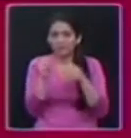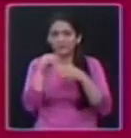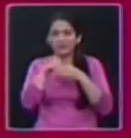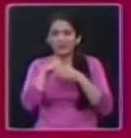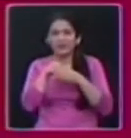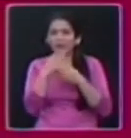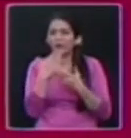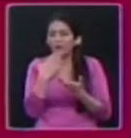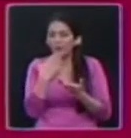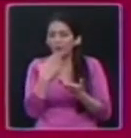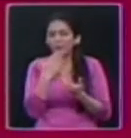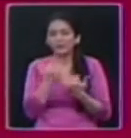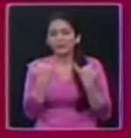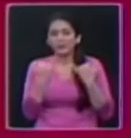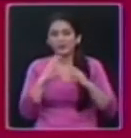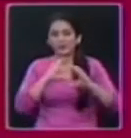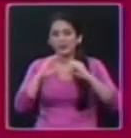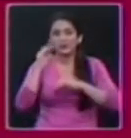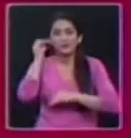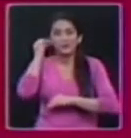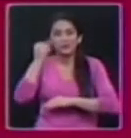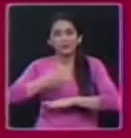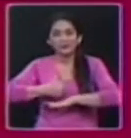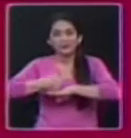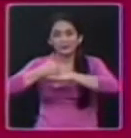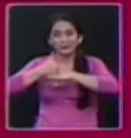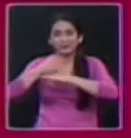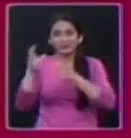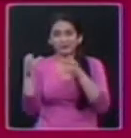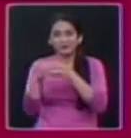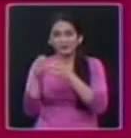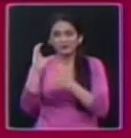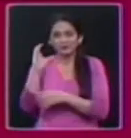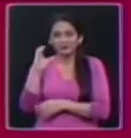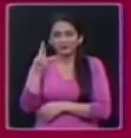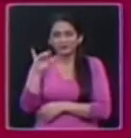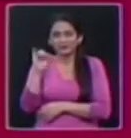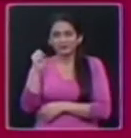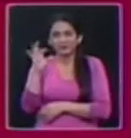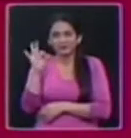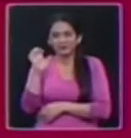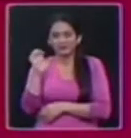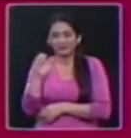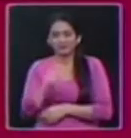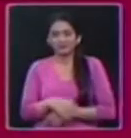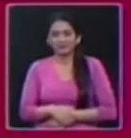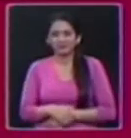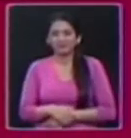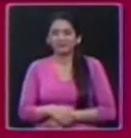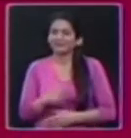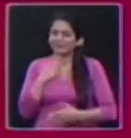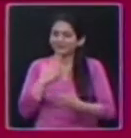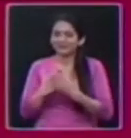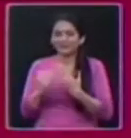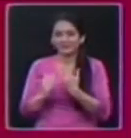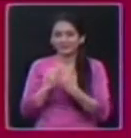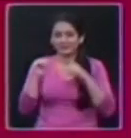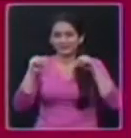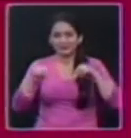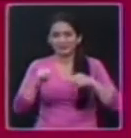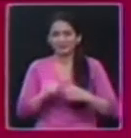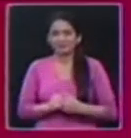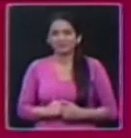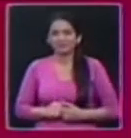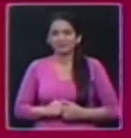relacionamiento de la Fundación Crisfe. Gracias, Andrea, por aceptar esta invitación. Bienvenida. Hola, muchas gracias por la invitación. Realmente para nosotros